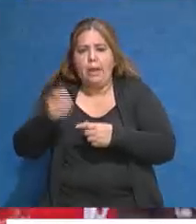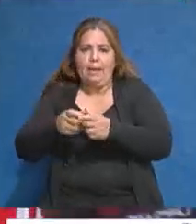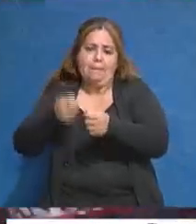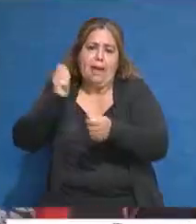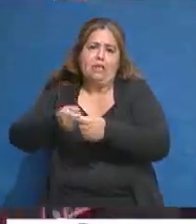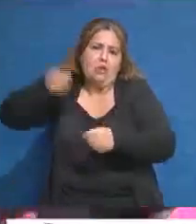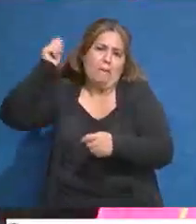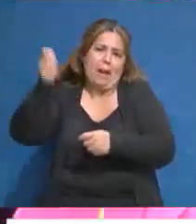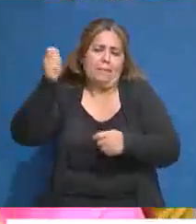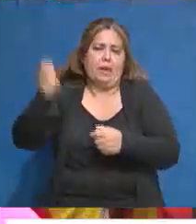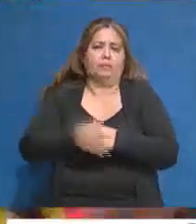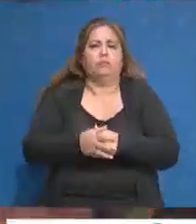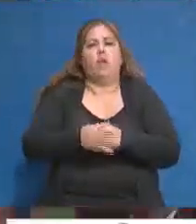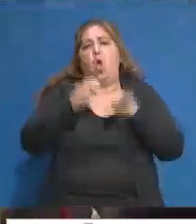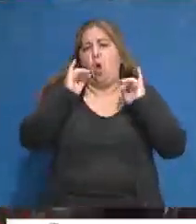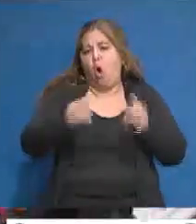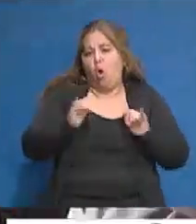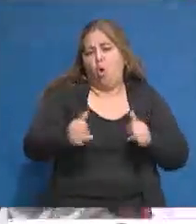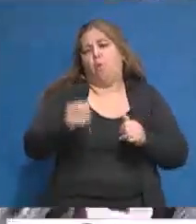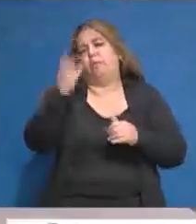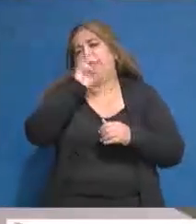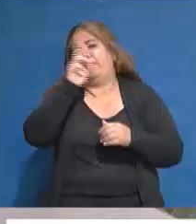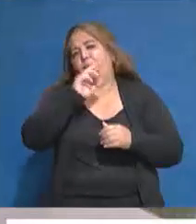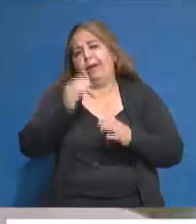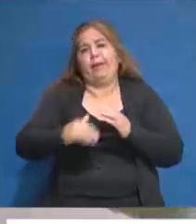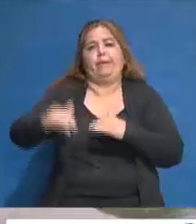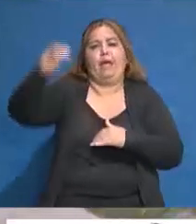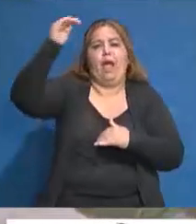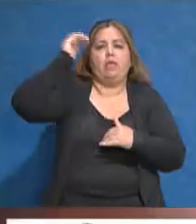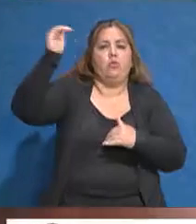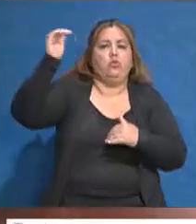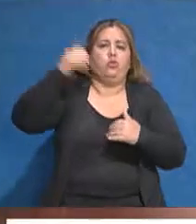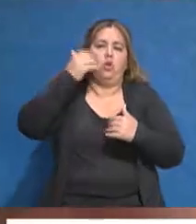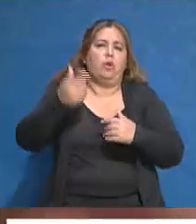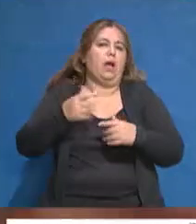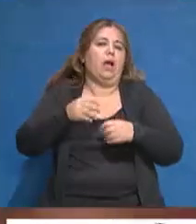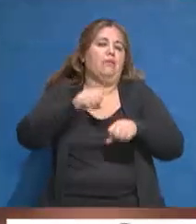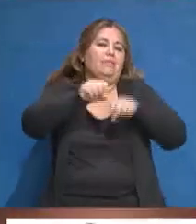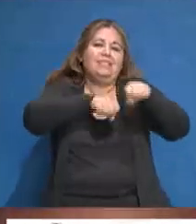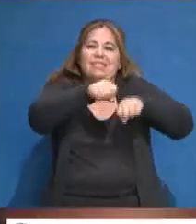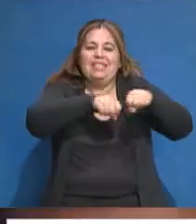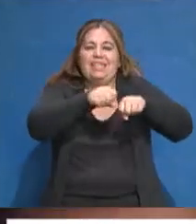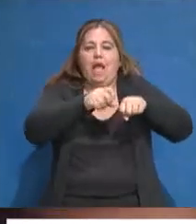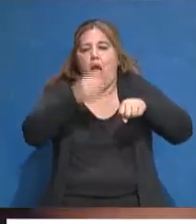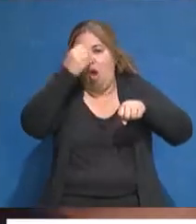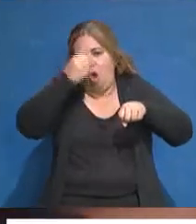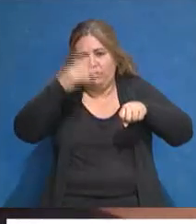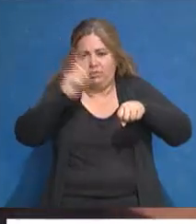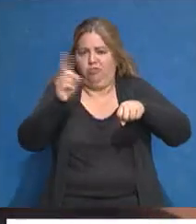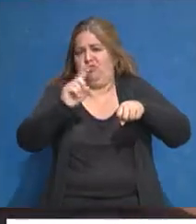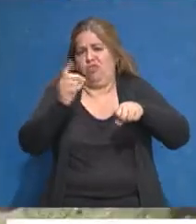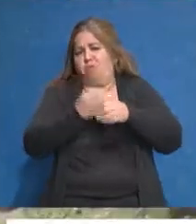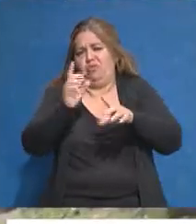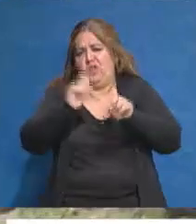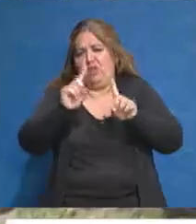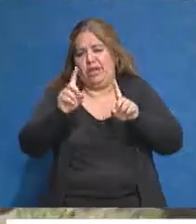Hombres y mujeres, adolescentes, adultos y personas mayores, no solo ciclistas profesionales, sino en general, se reunieron en San